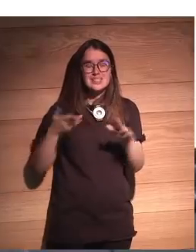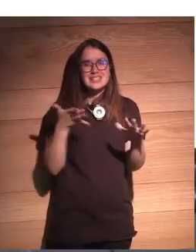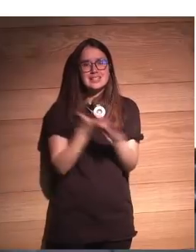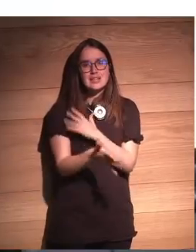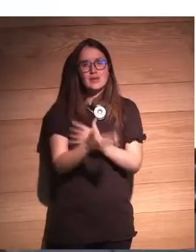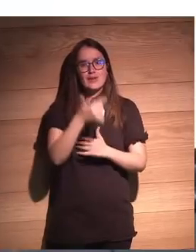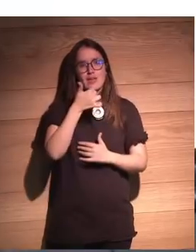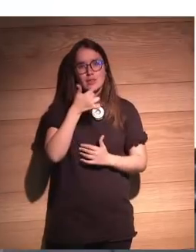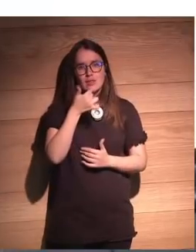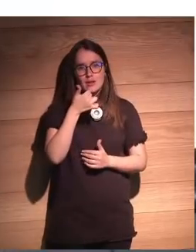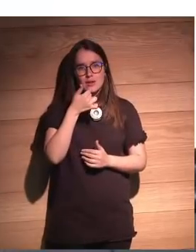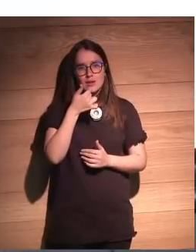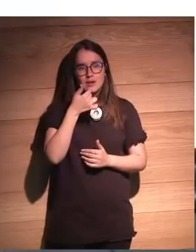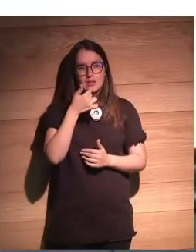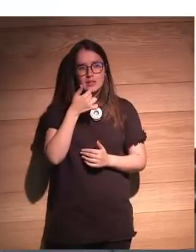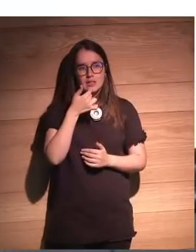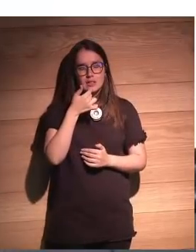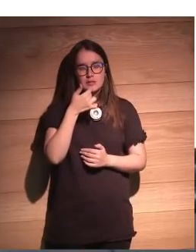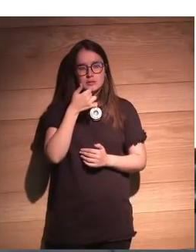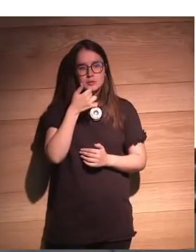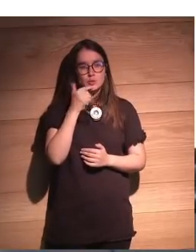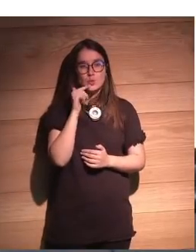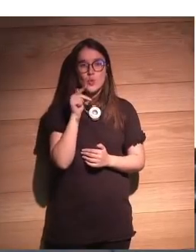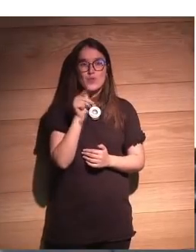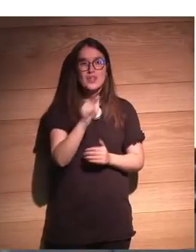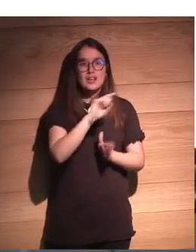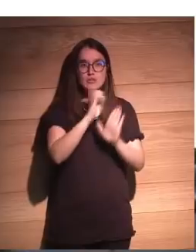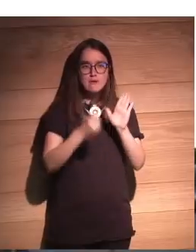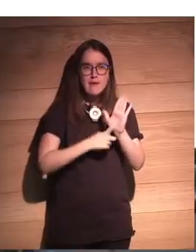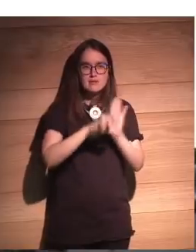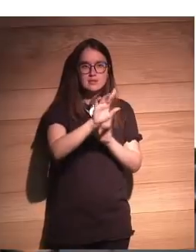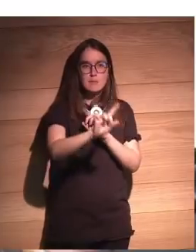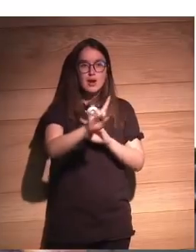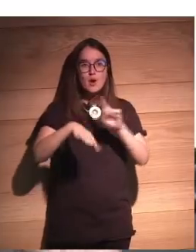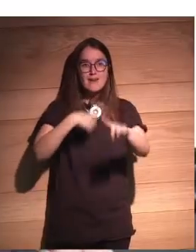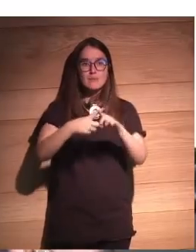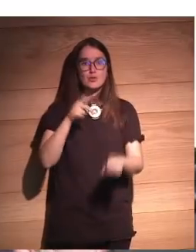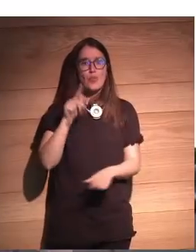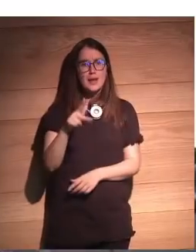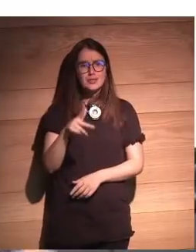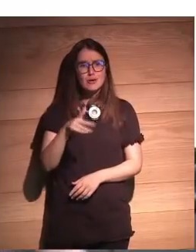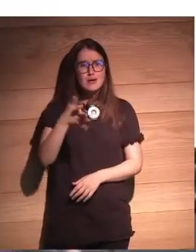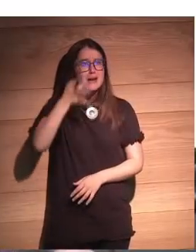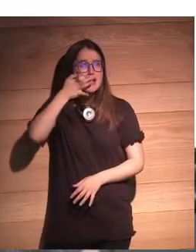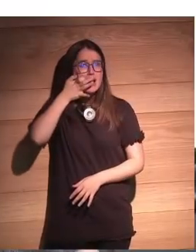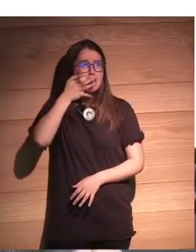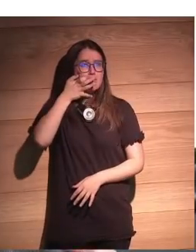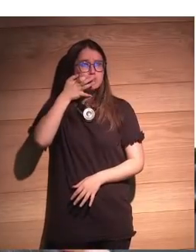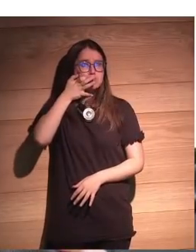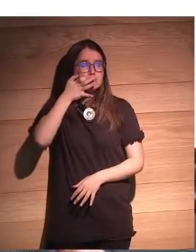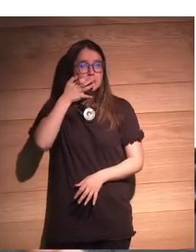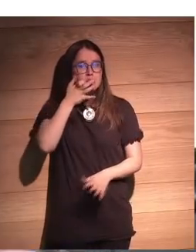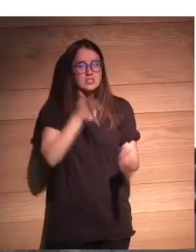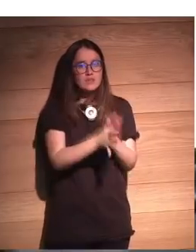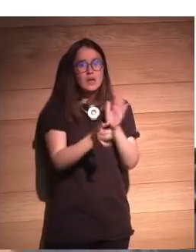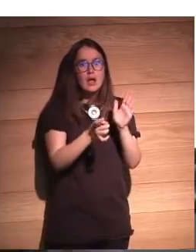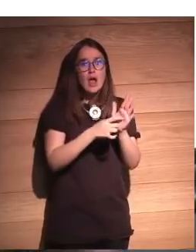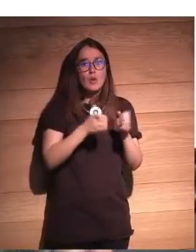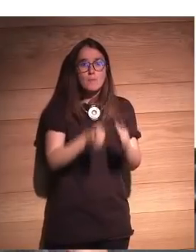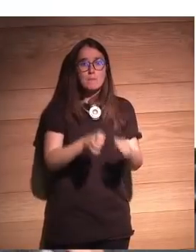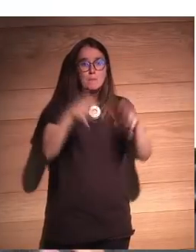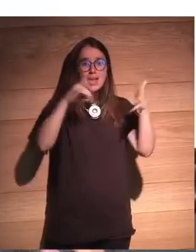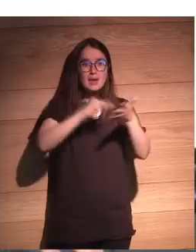Significa decir que no solo es un derecho legal, sino un derecho real. Al final, no hay una fórmula mágica para